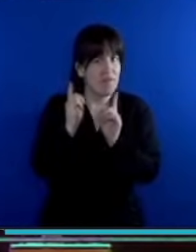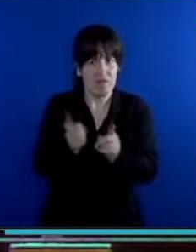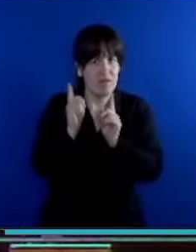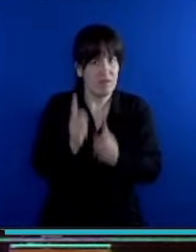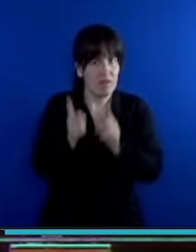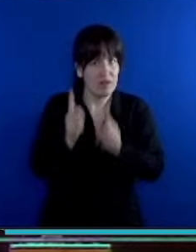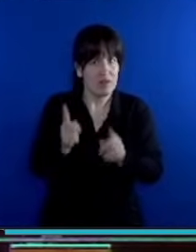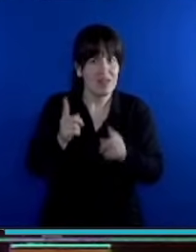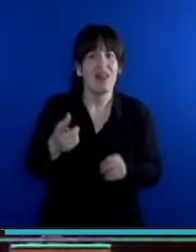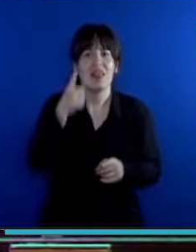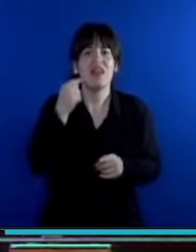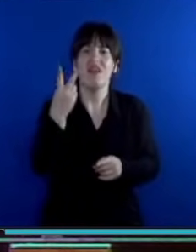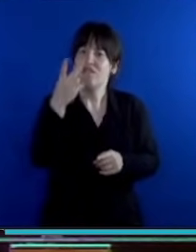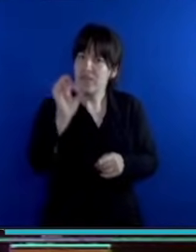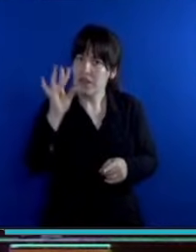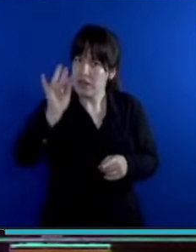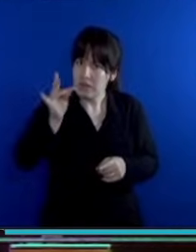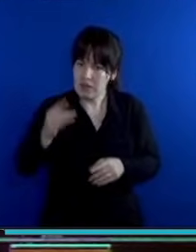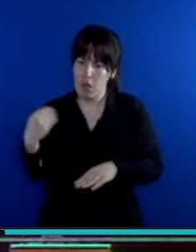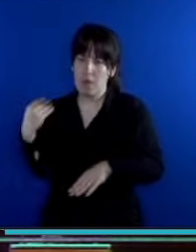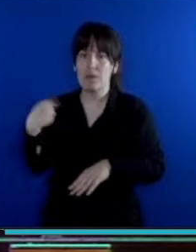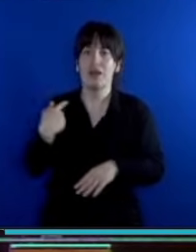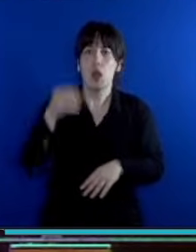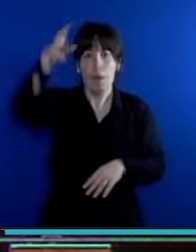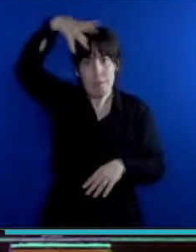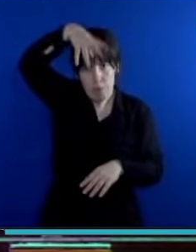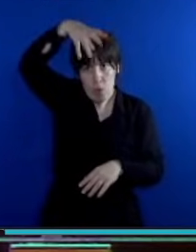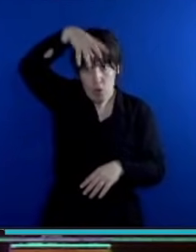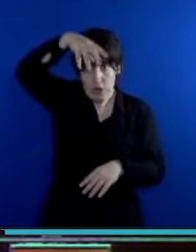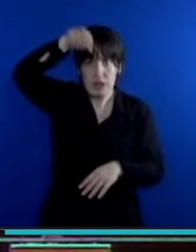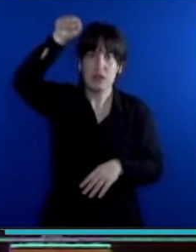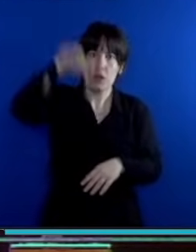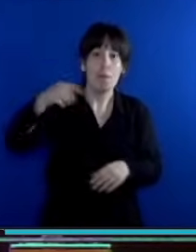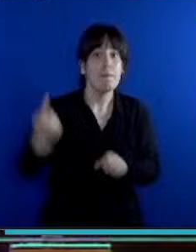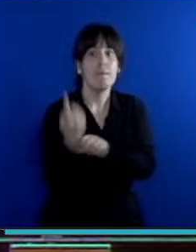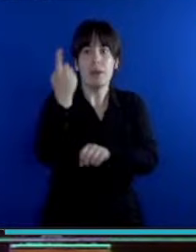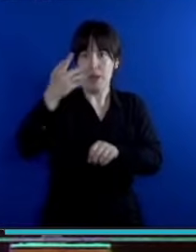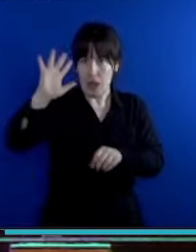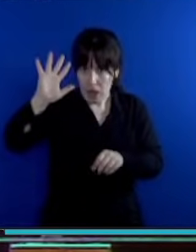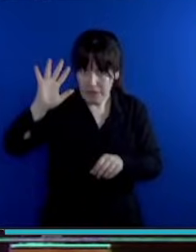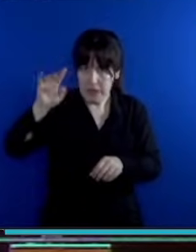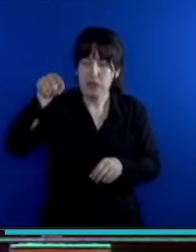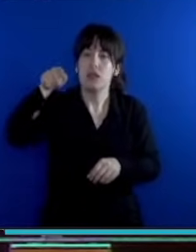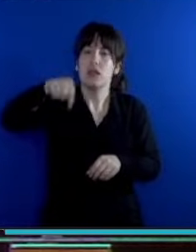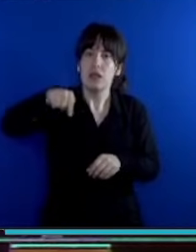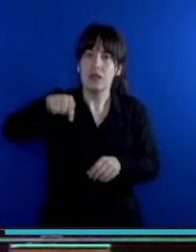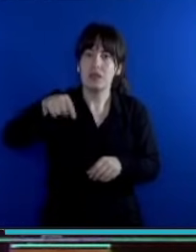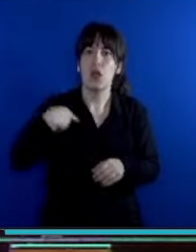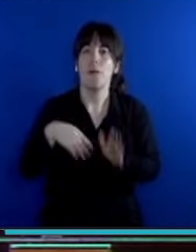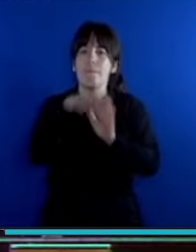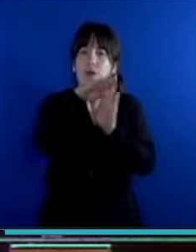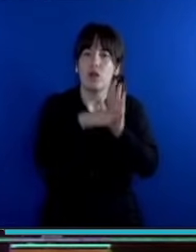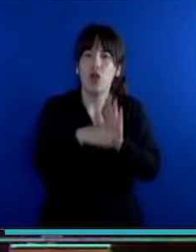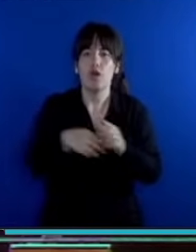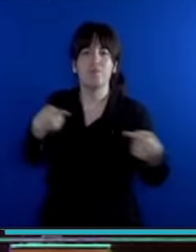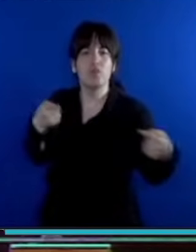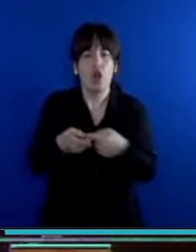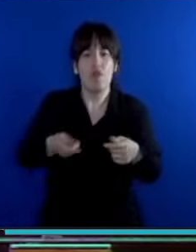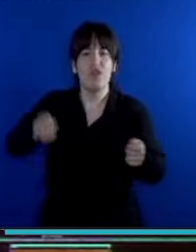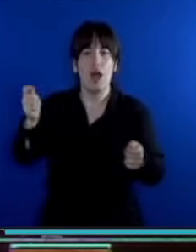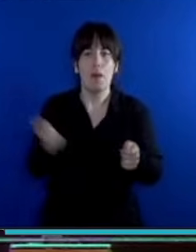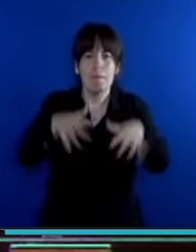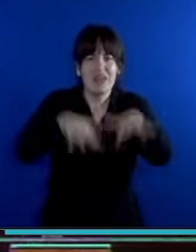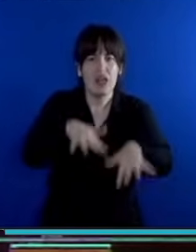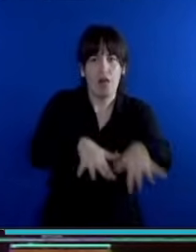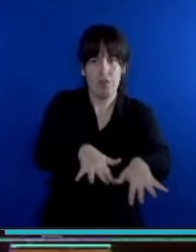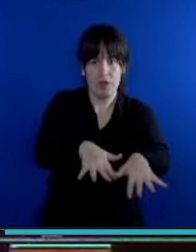Desde aquel 20 de diciembre, cuando Patricia Bullrich implementó por primera vez el protocolo antipiquetes, y desde